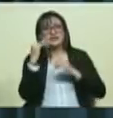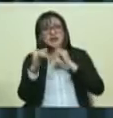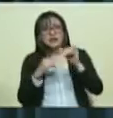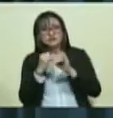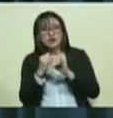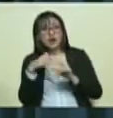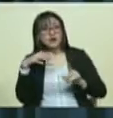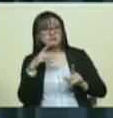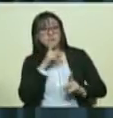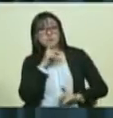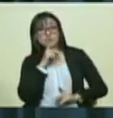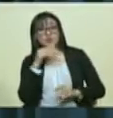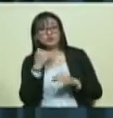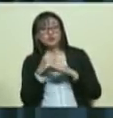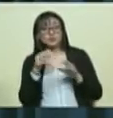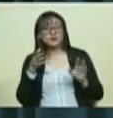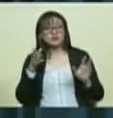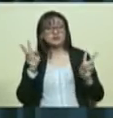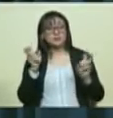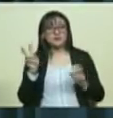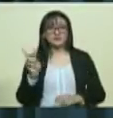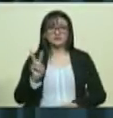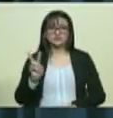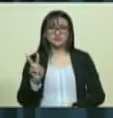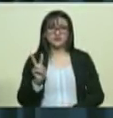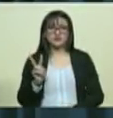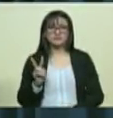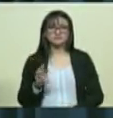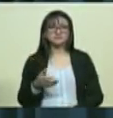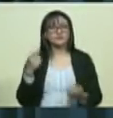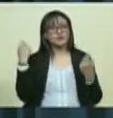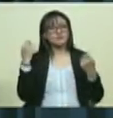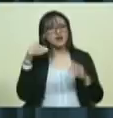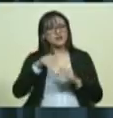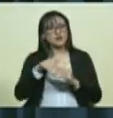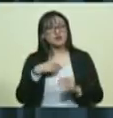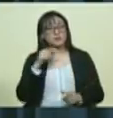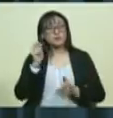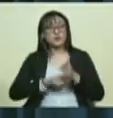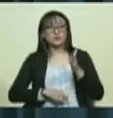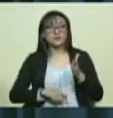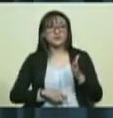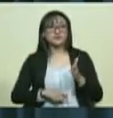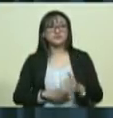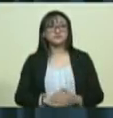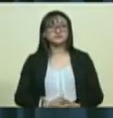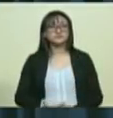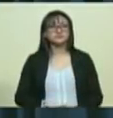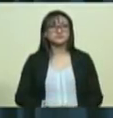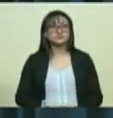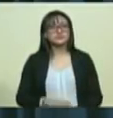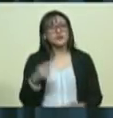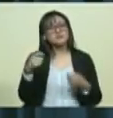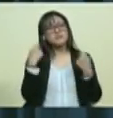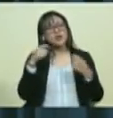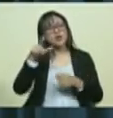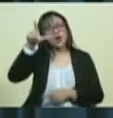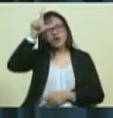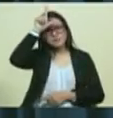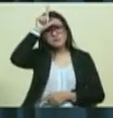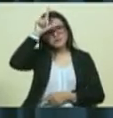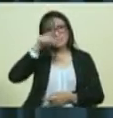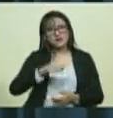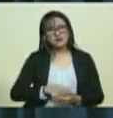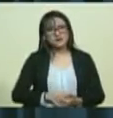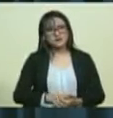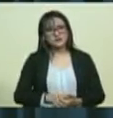si bien los puede hacer alusión a la campaña electoral pero a mí me pareció curioso algunos medios le digan un medio alemán que se